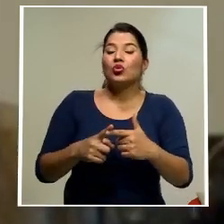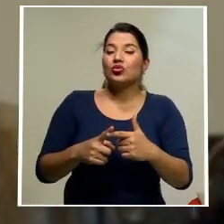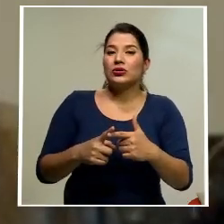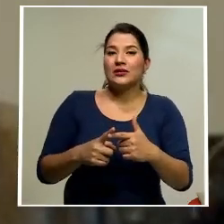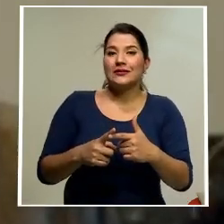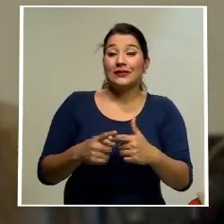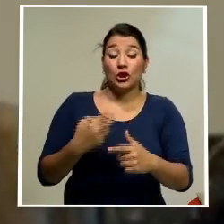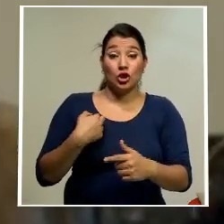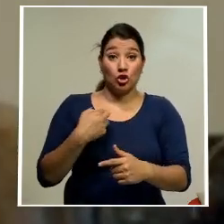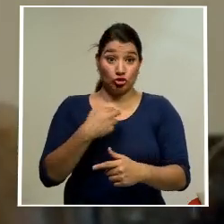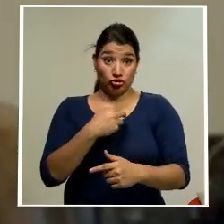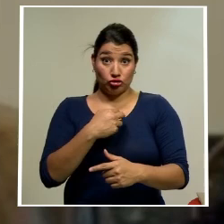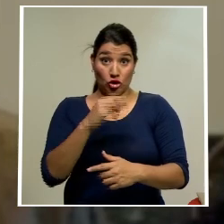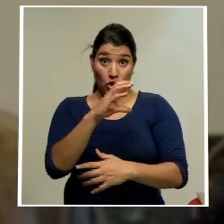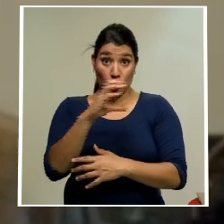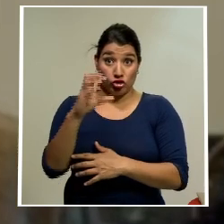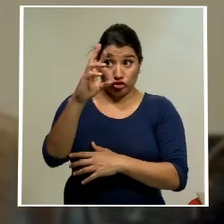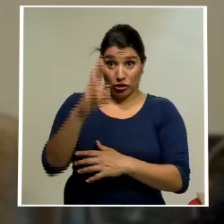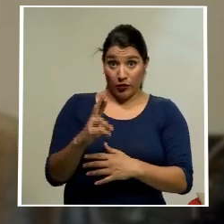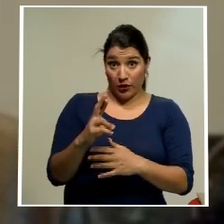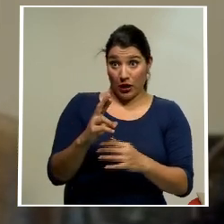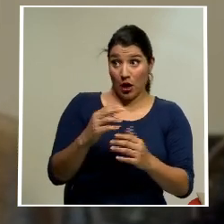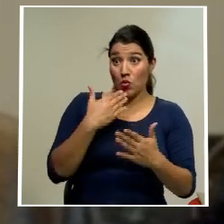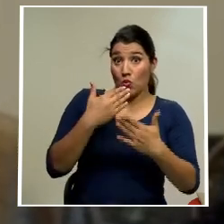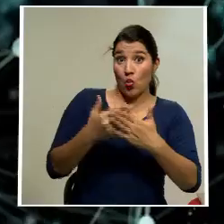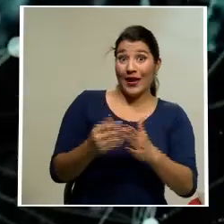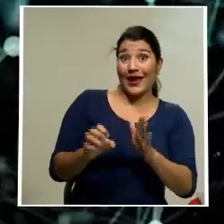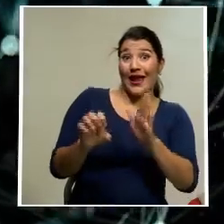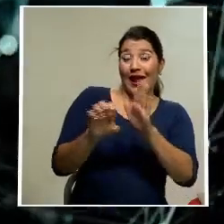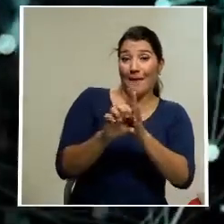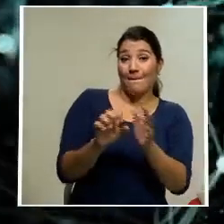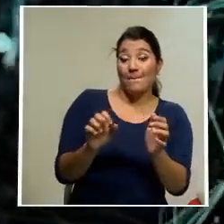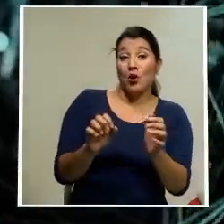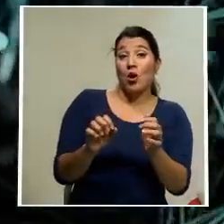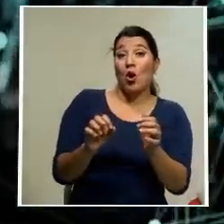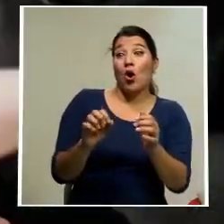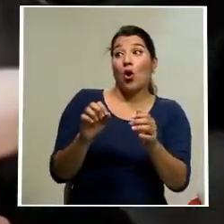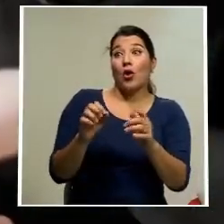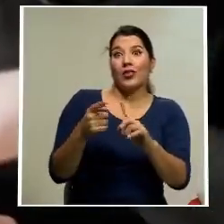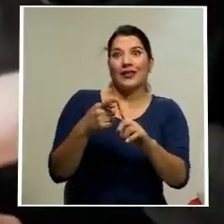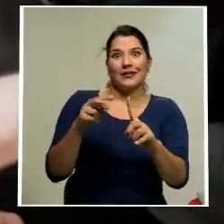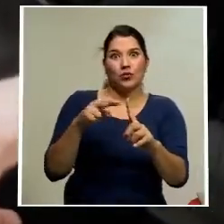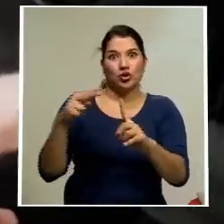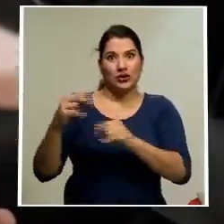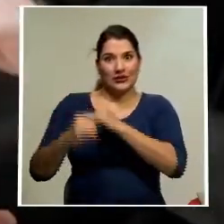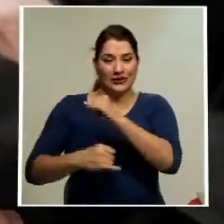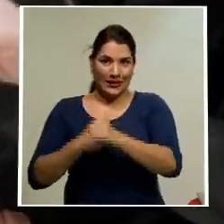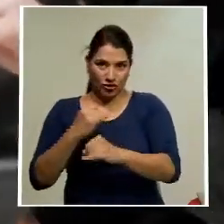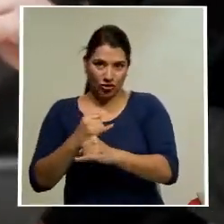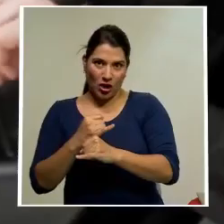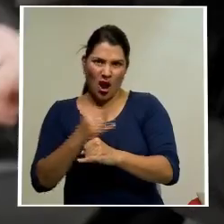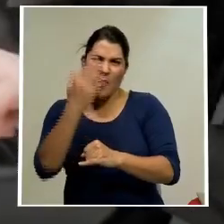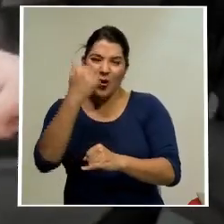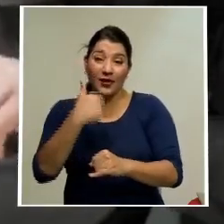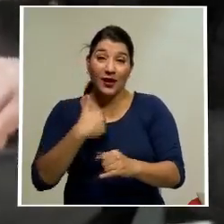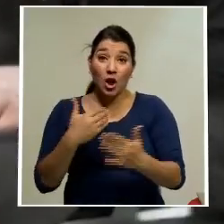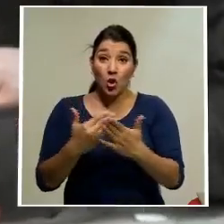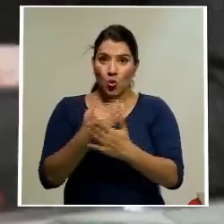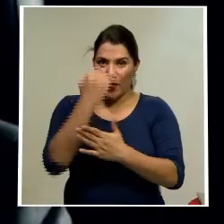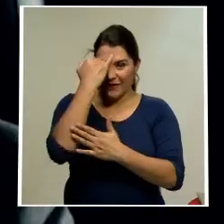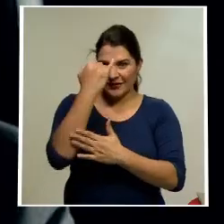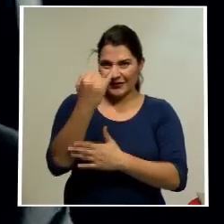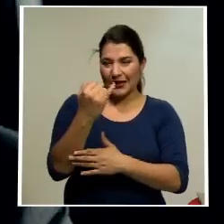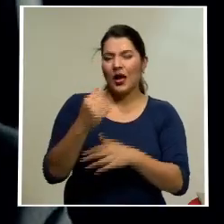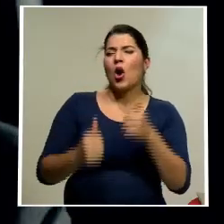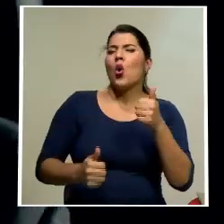un referente en innovación a nivel internacional. Con la ayuda de incubadoras se reducen riesgos. Entre sus mayores